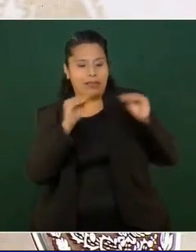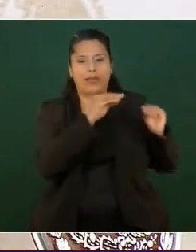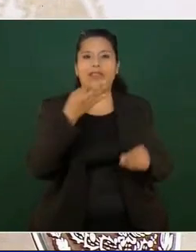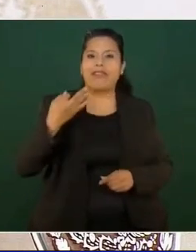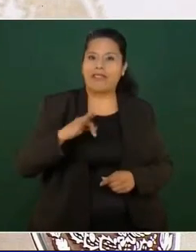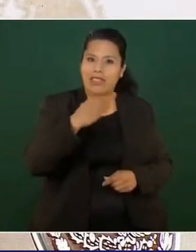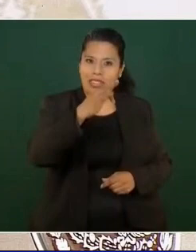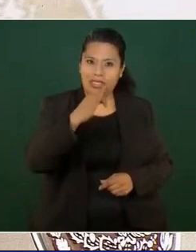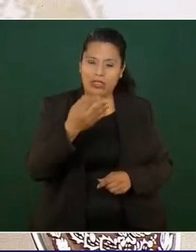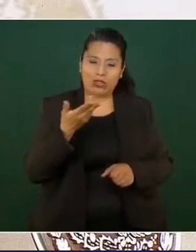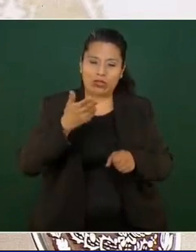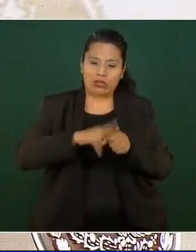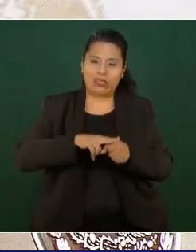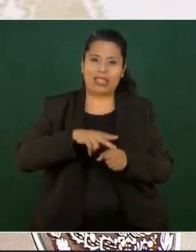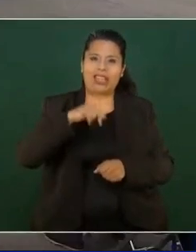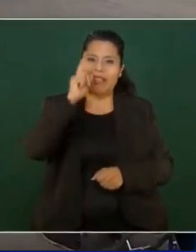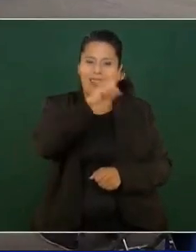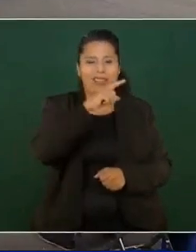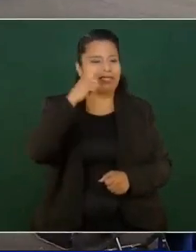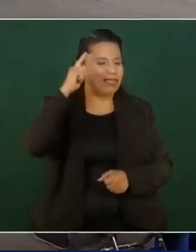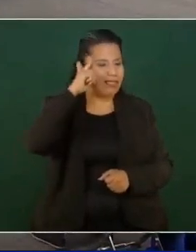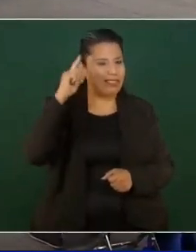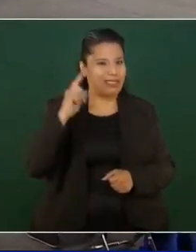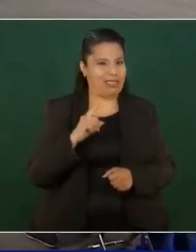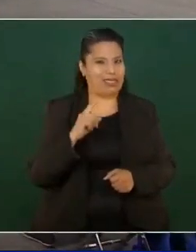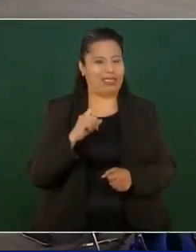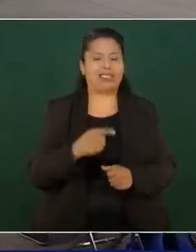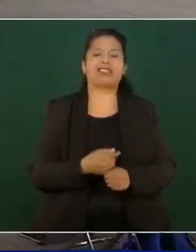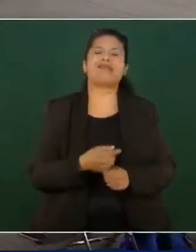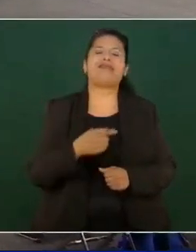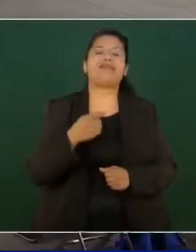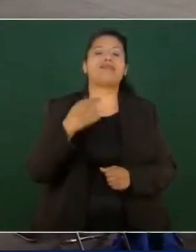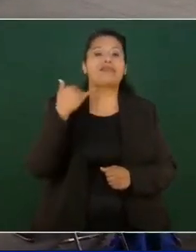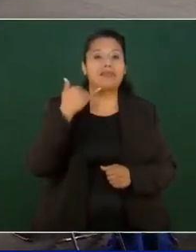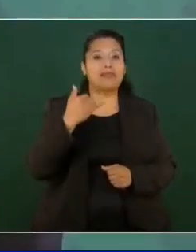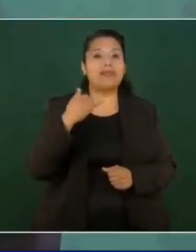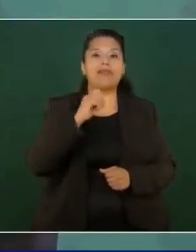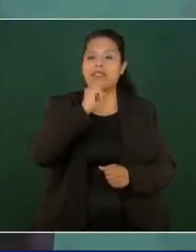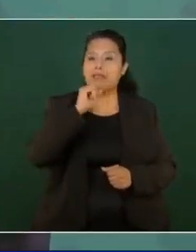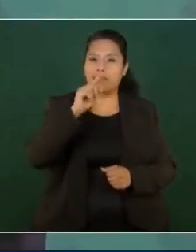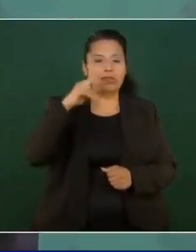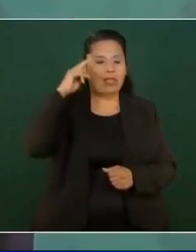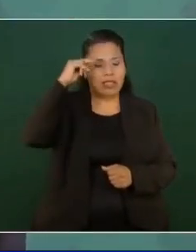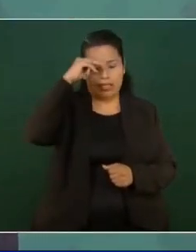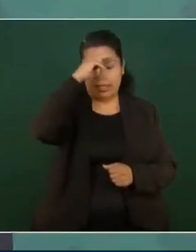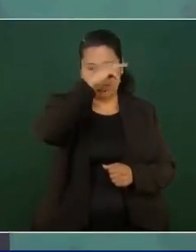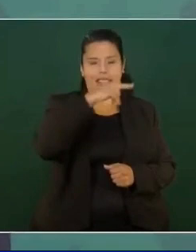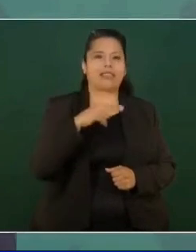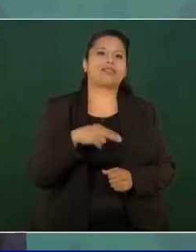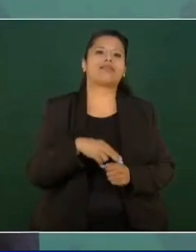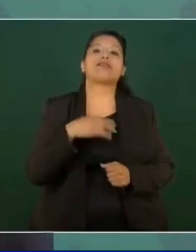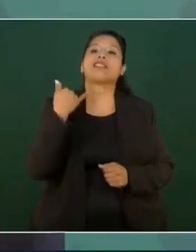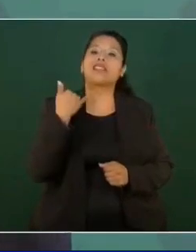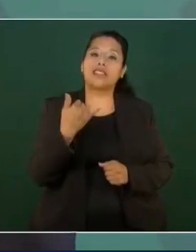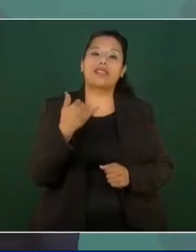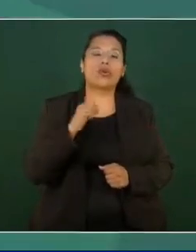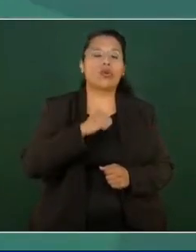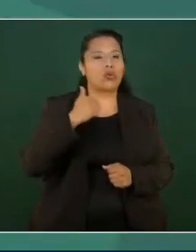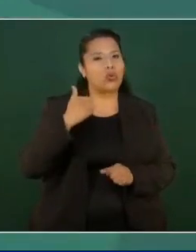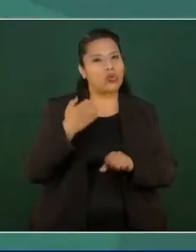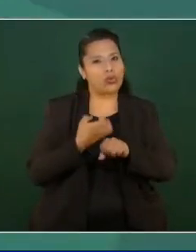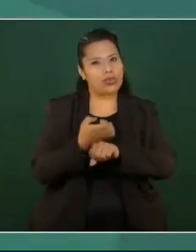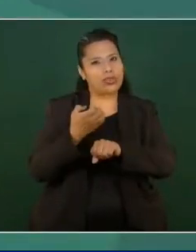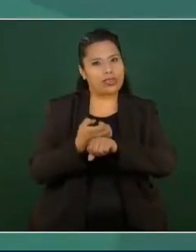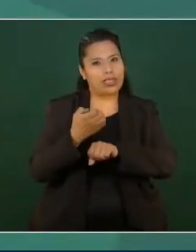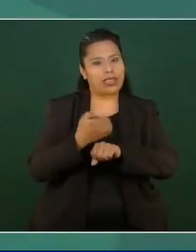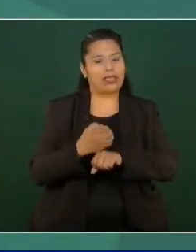como lo están haciendo en otros hospitales de Nayarit y en otros